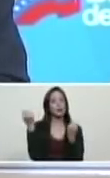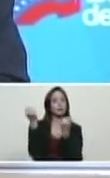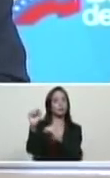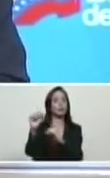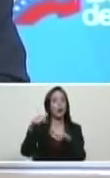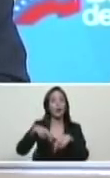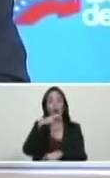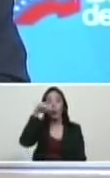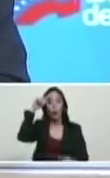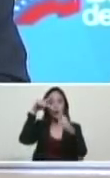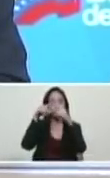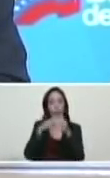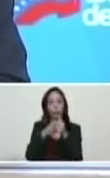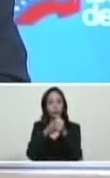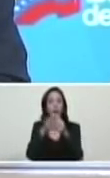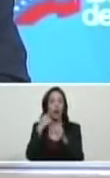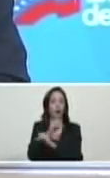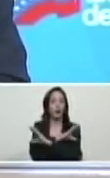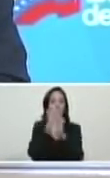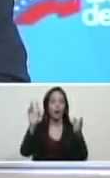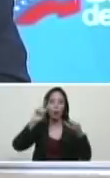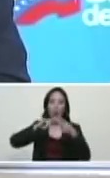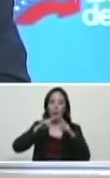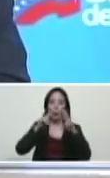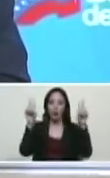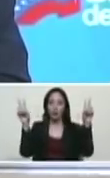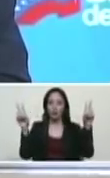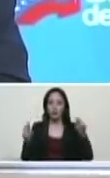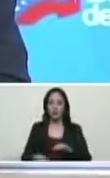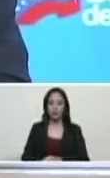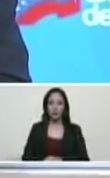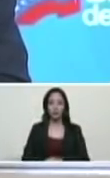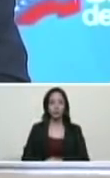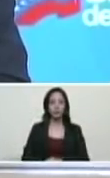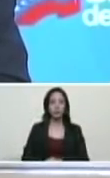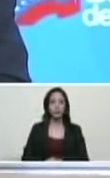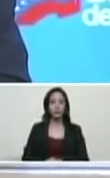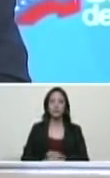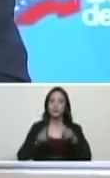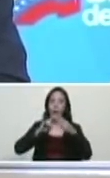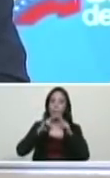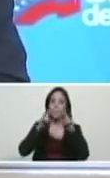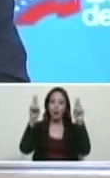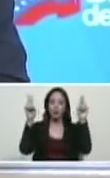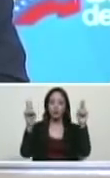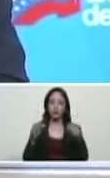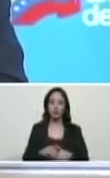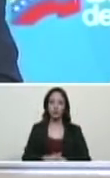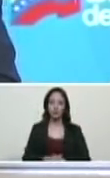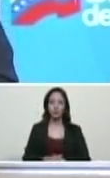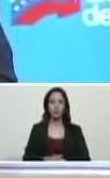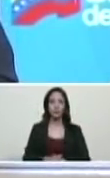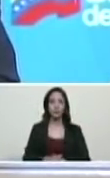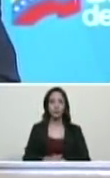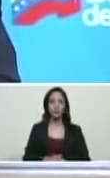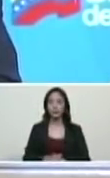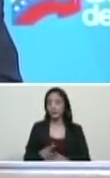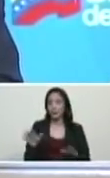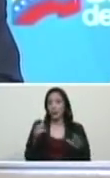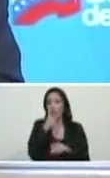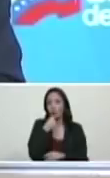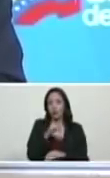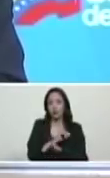un solo destino en Venezuela: la paz, la paz, la paz. Así de